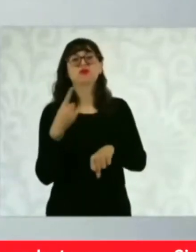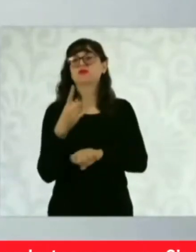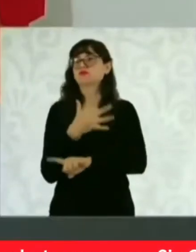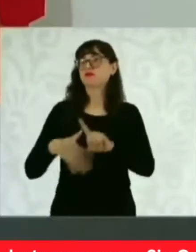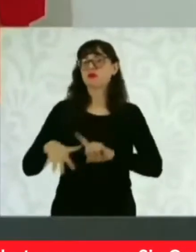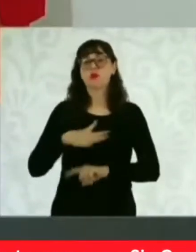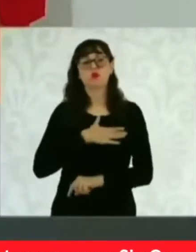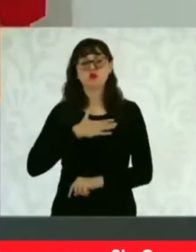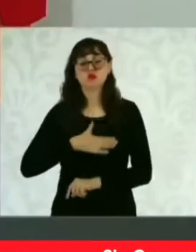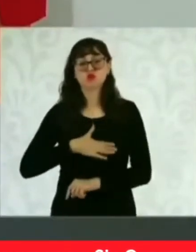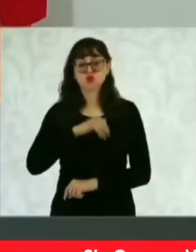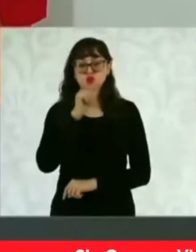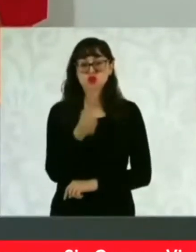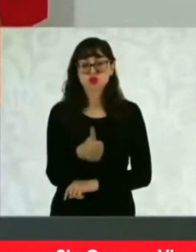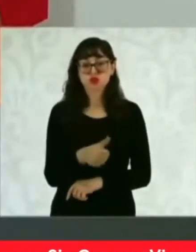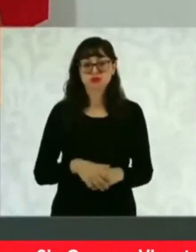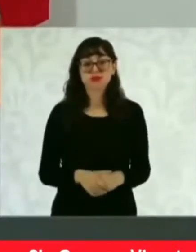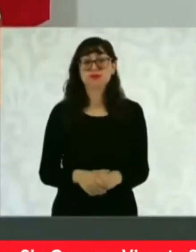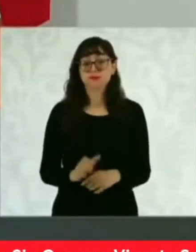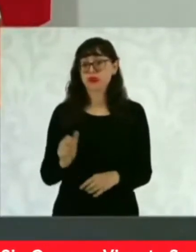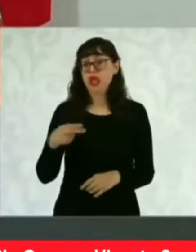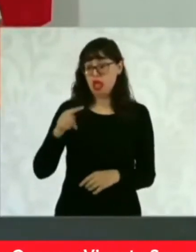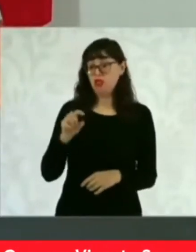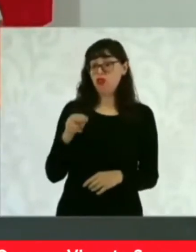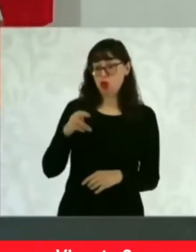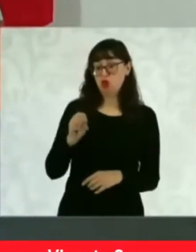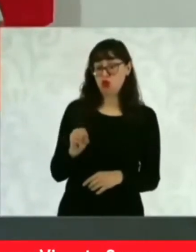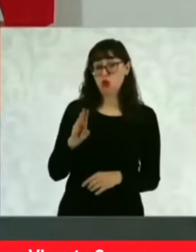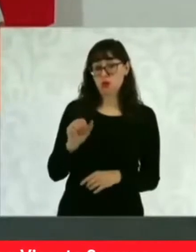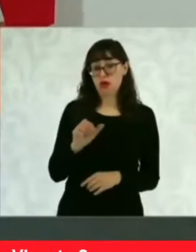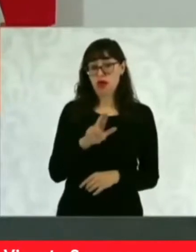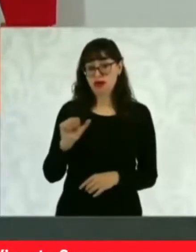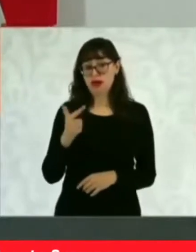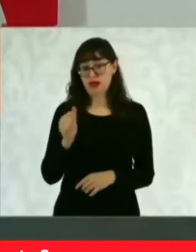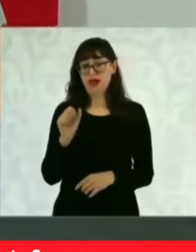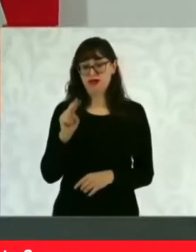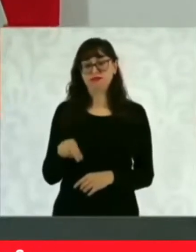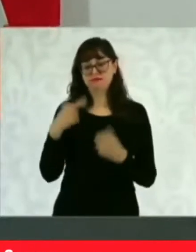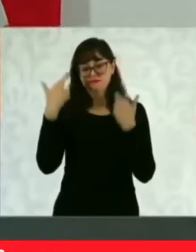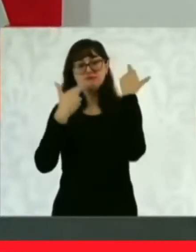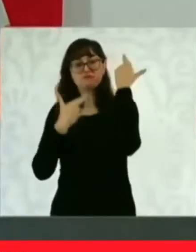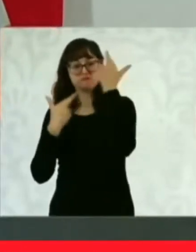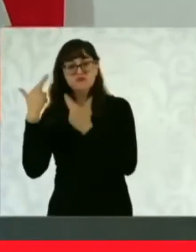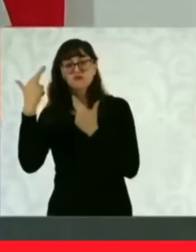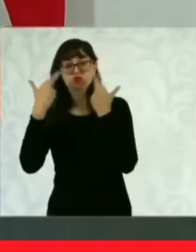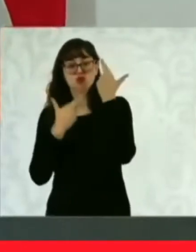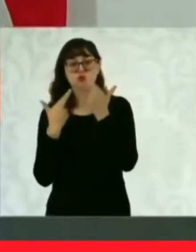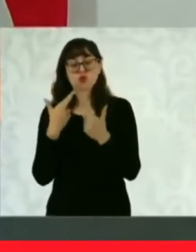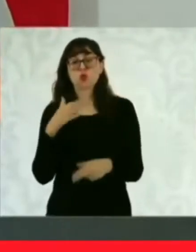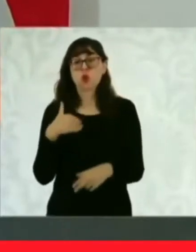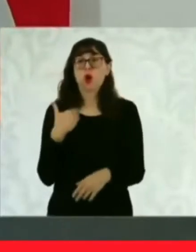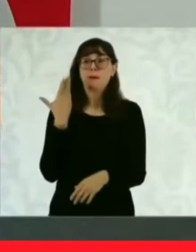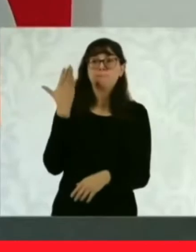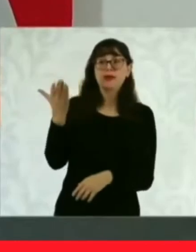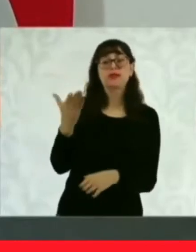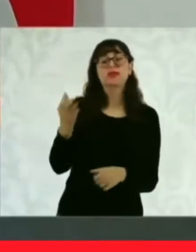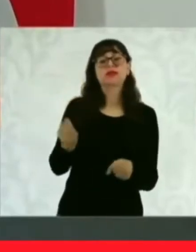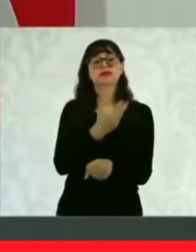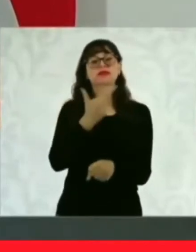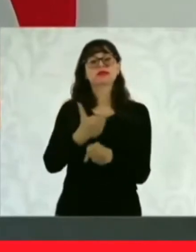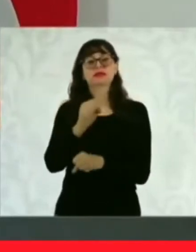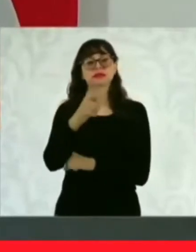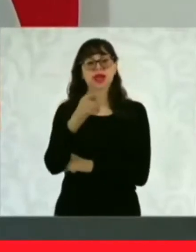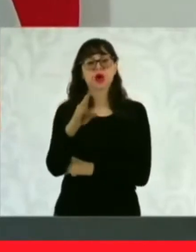vamos a revisar el caso de Antonio Barragán y le voy a pedir a la secretaria de Gobernación que tome este